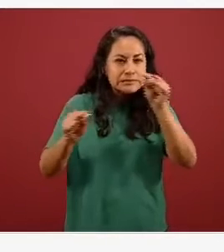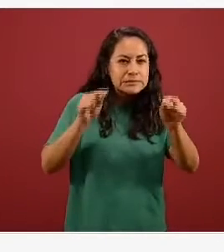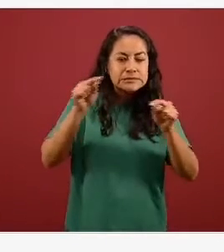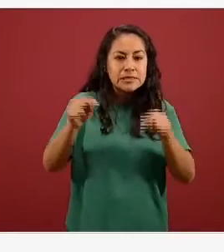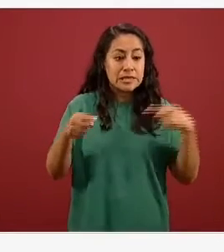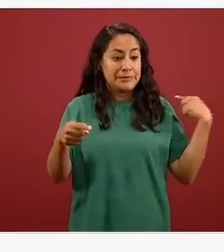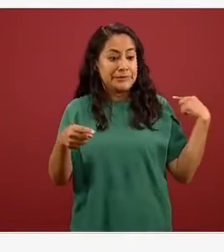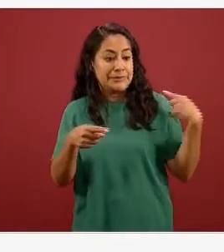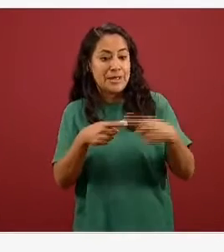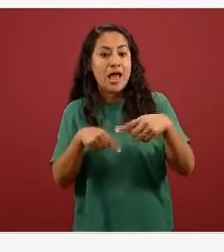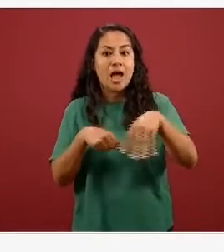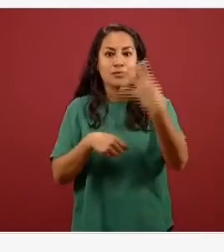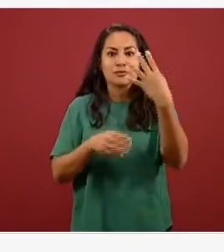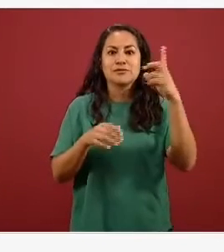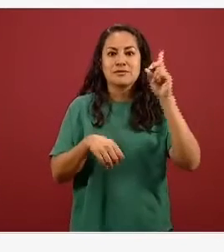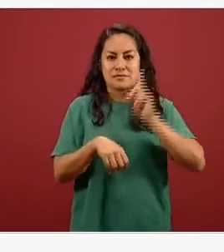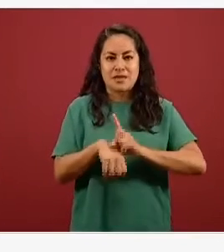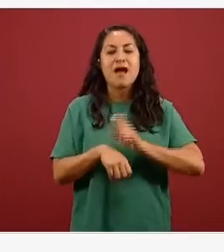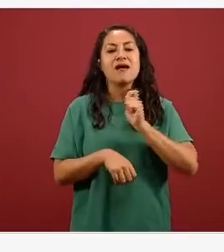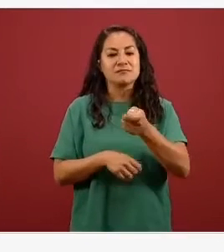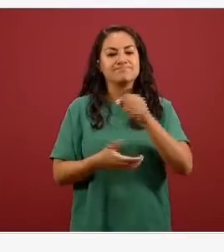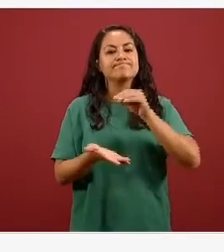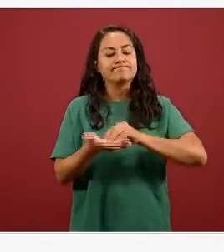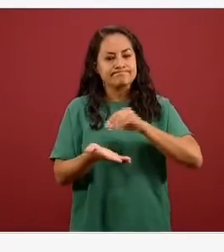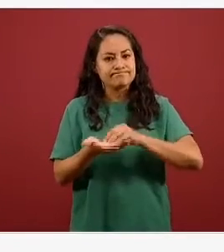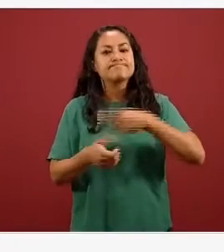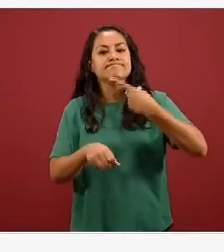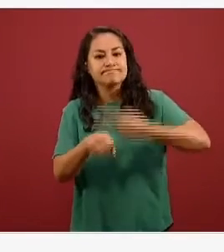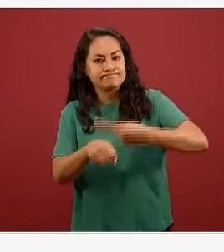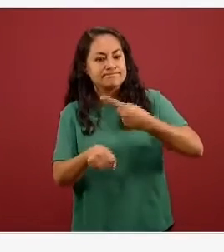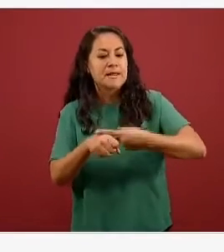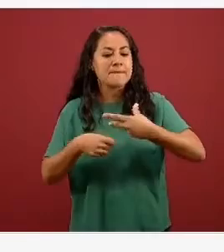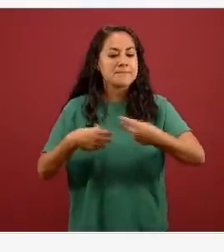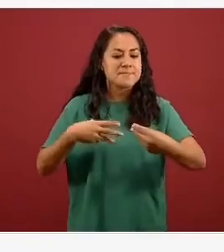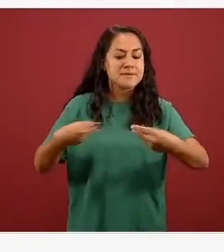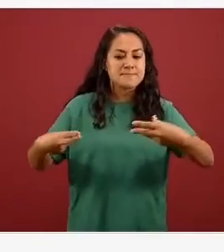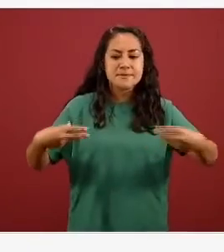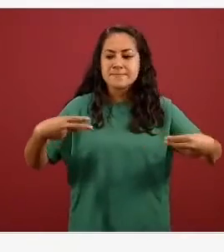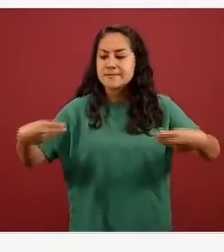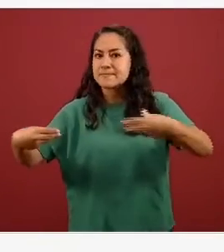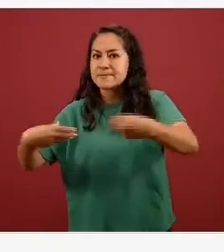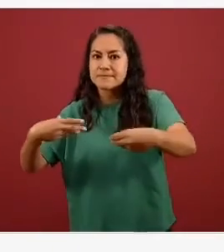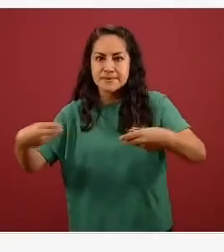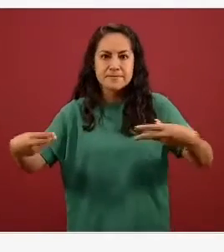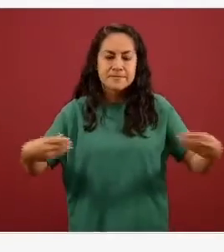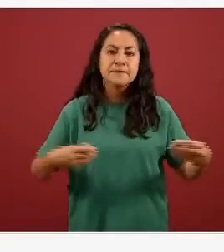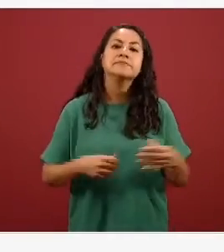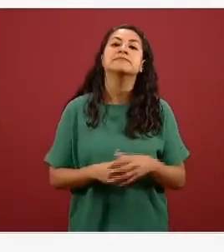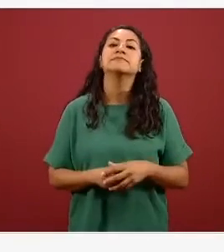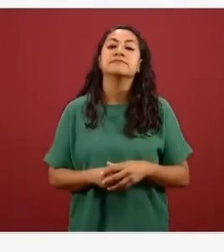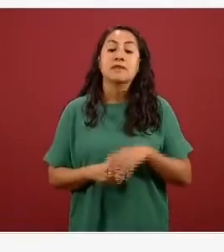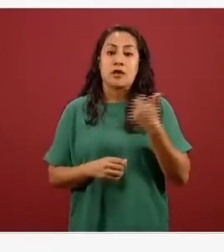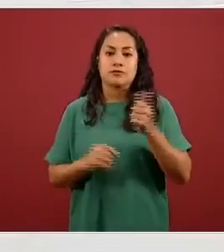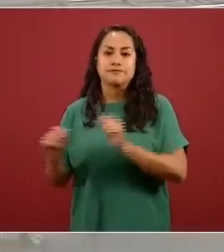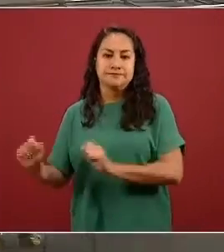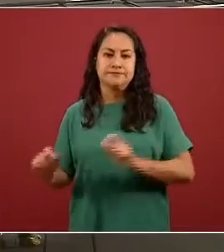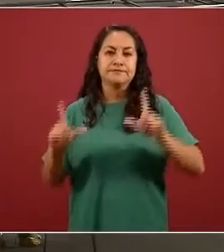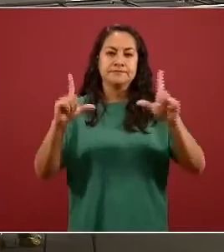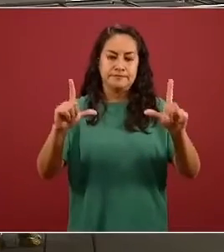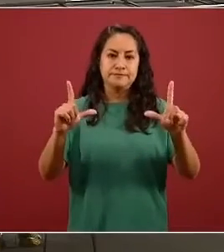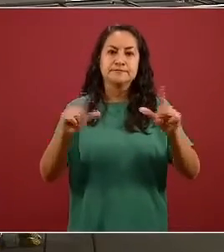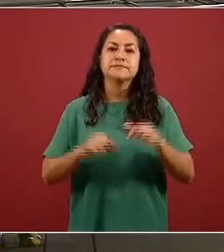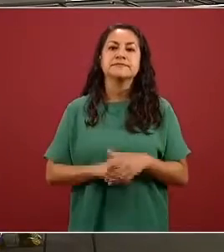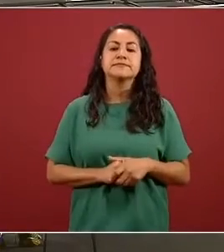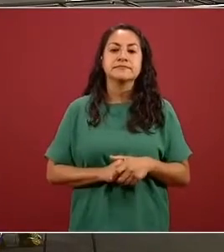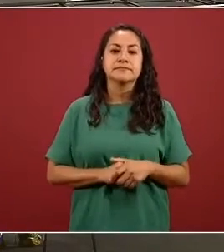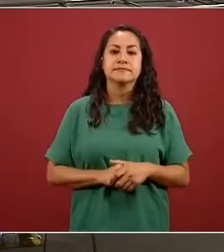14 días han tenido la mayor carga de enfermedad. Si vamos a la siguiente diapositiva, es